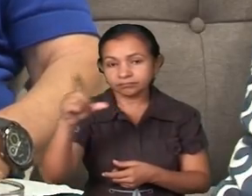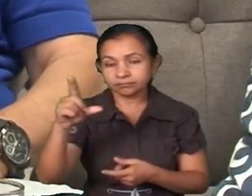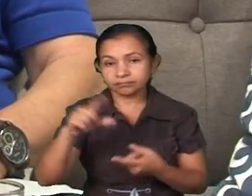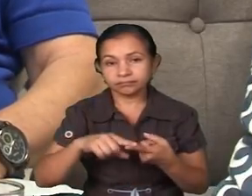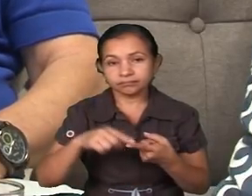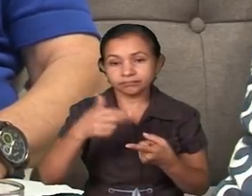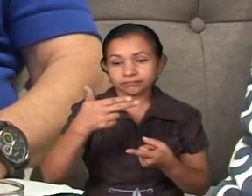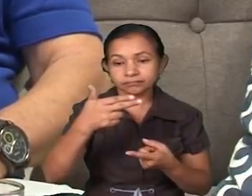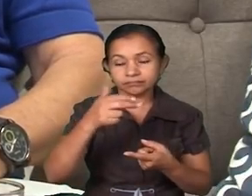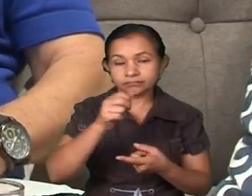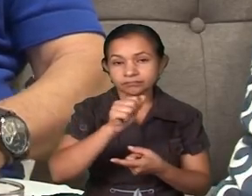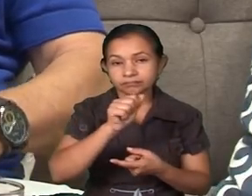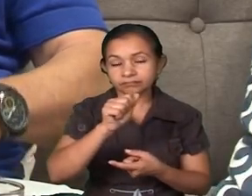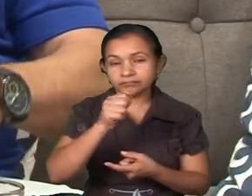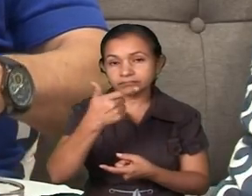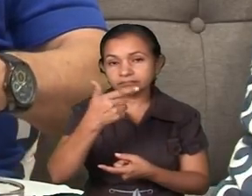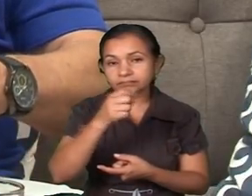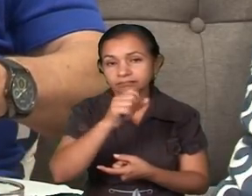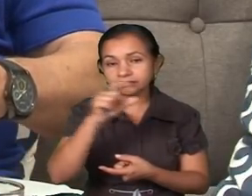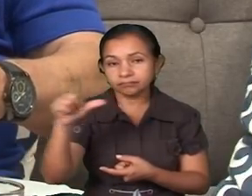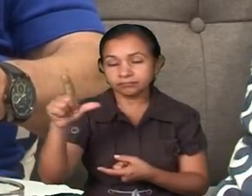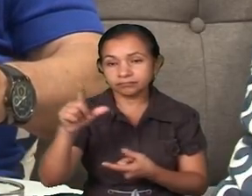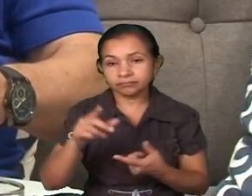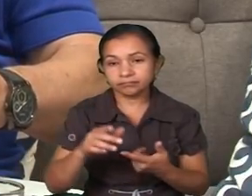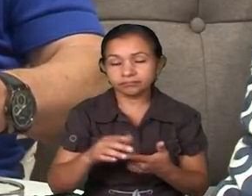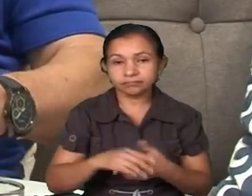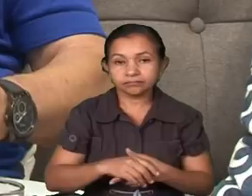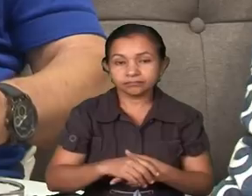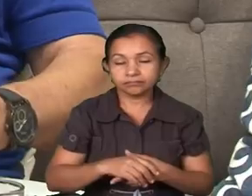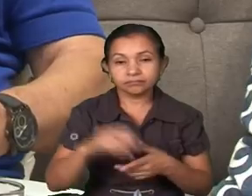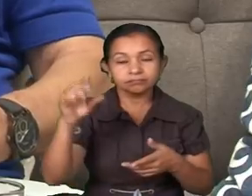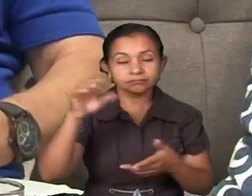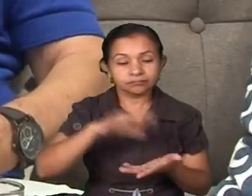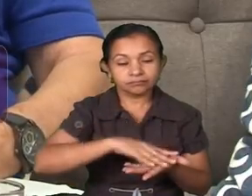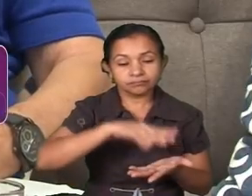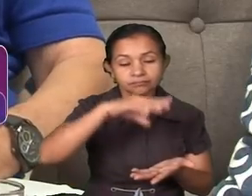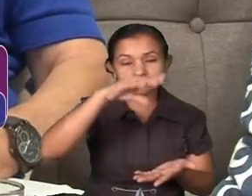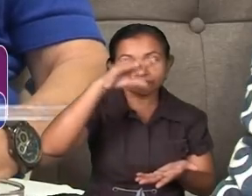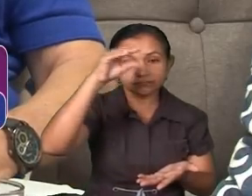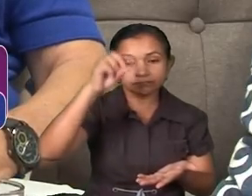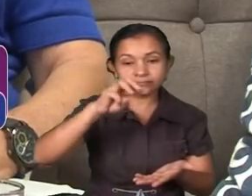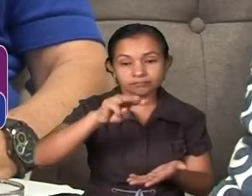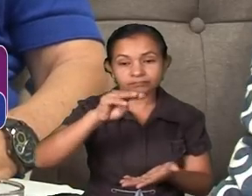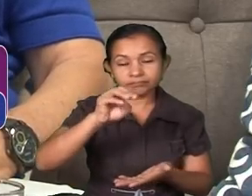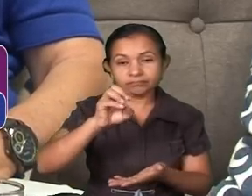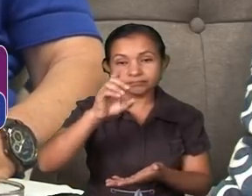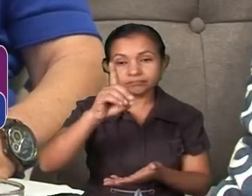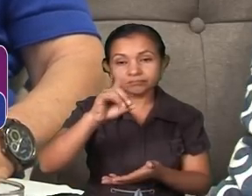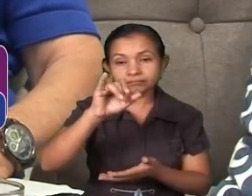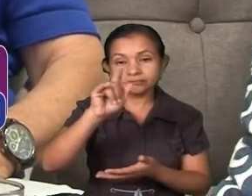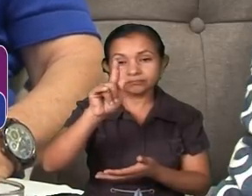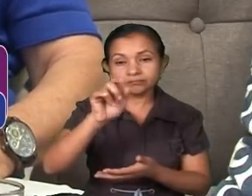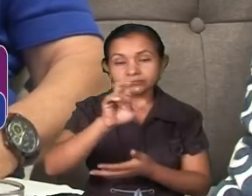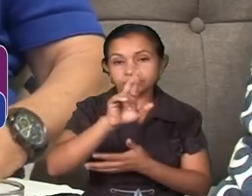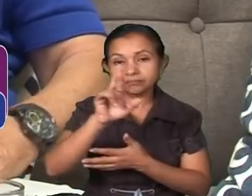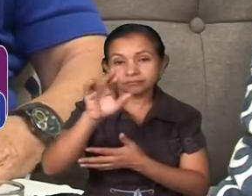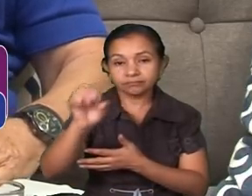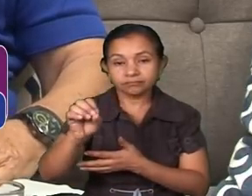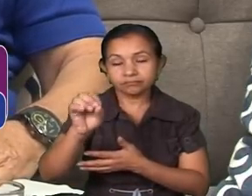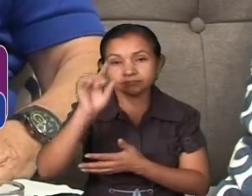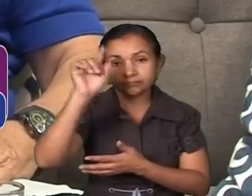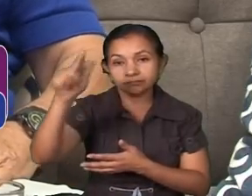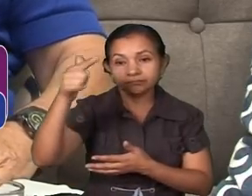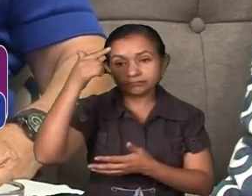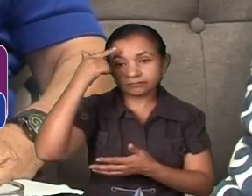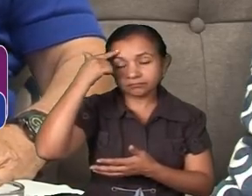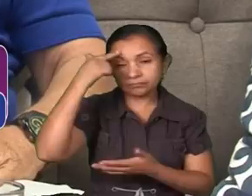Gaulle, y la gran France de Mitterrand. Ahora es la Francia de un gobierno